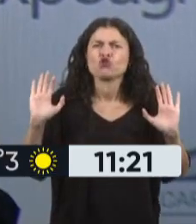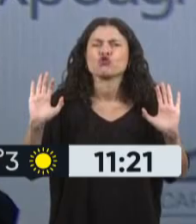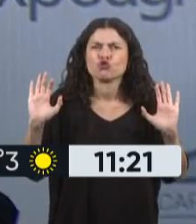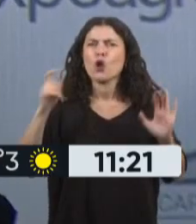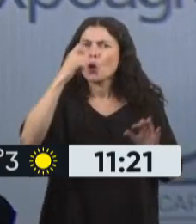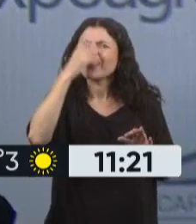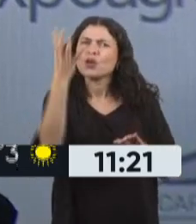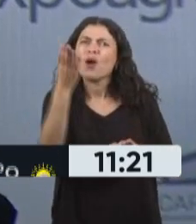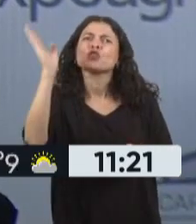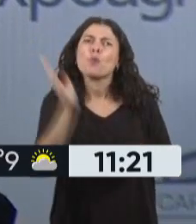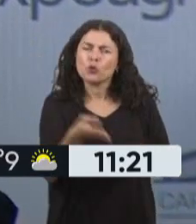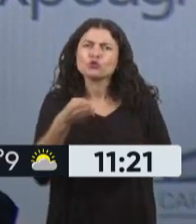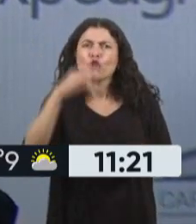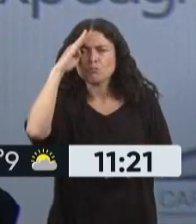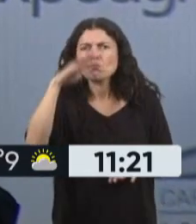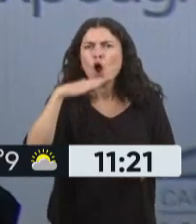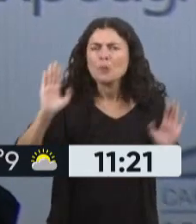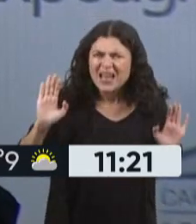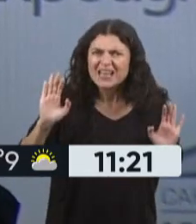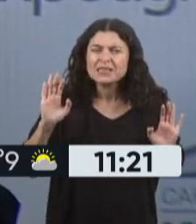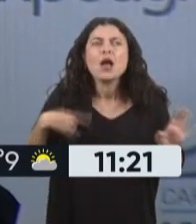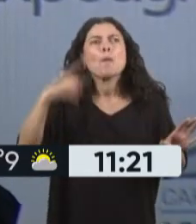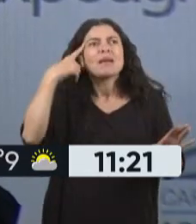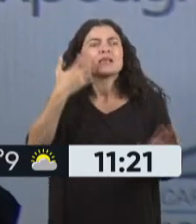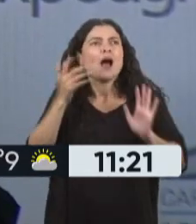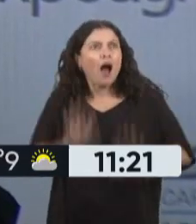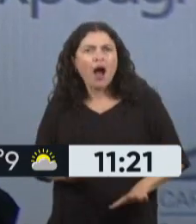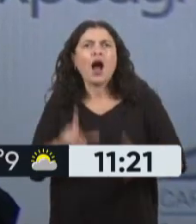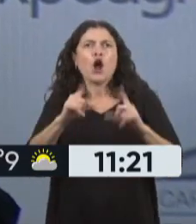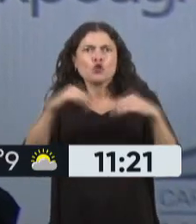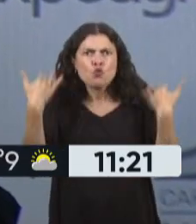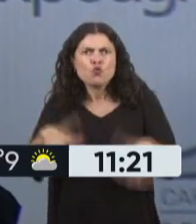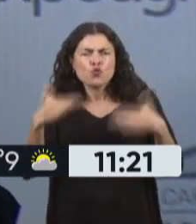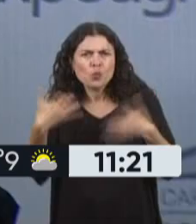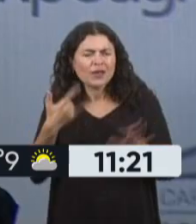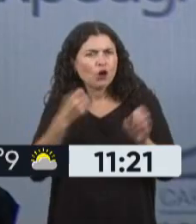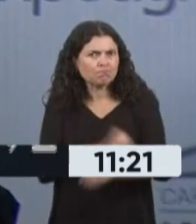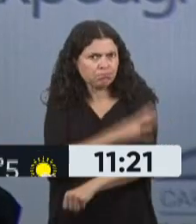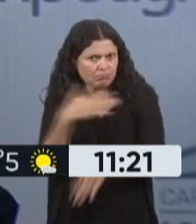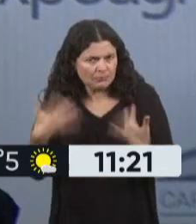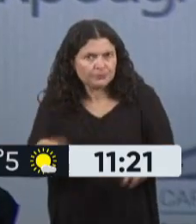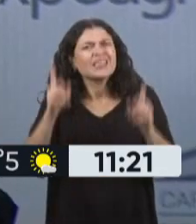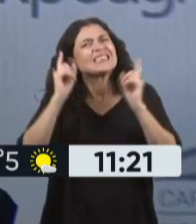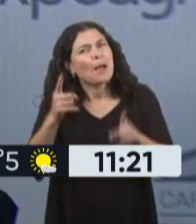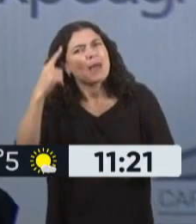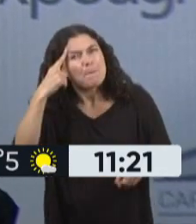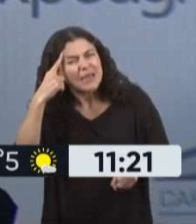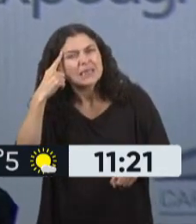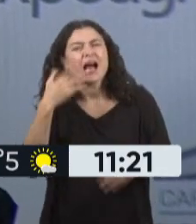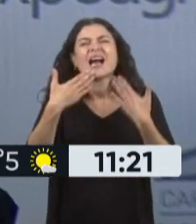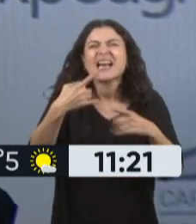cual, digamos, parece en números, es impresionante, pero es más impresionante cuando pensamos que fruto de